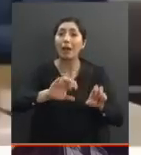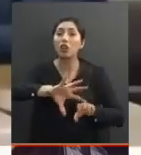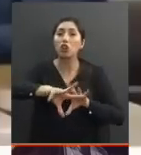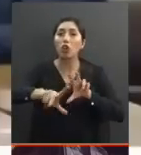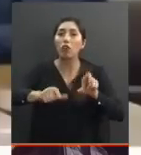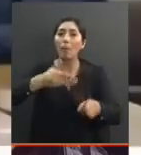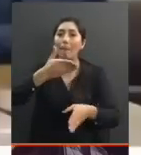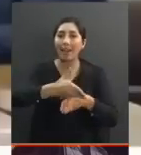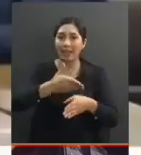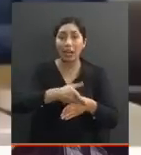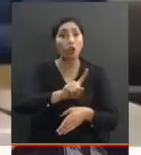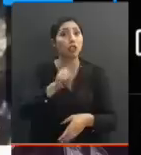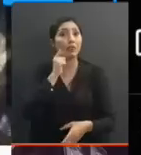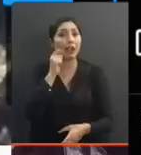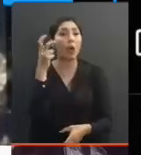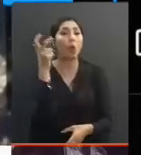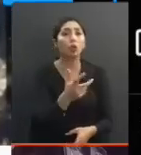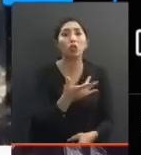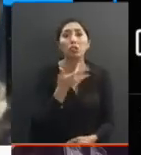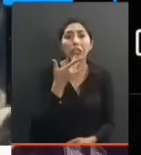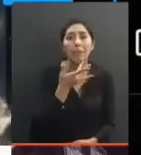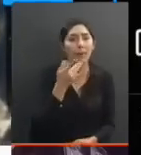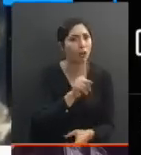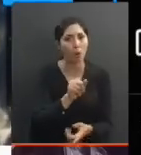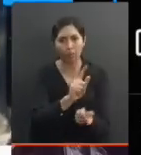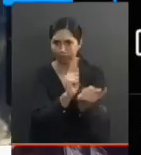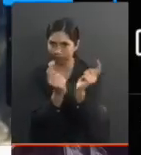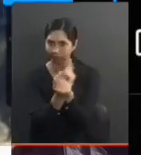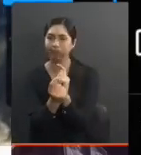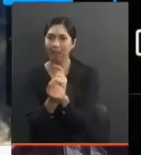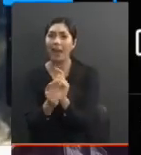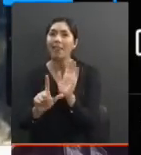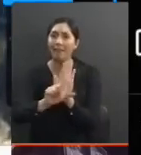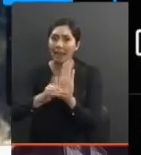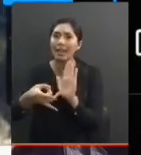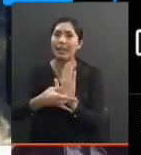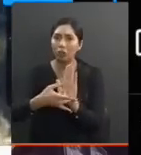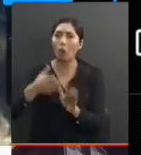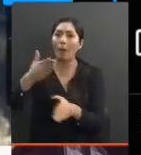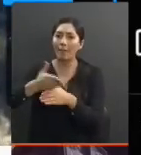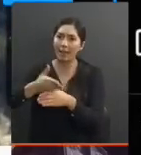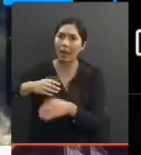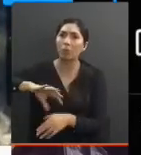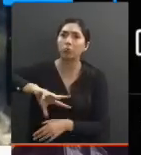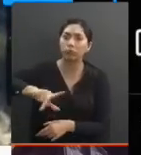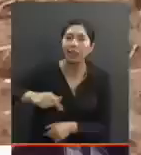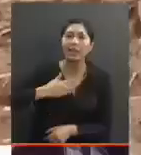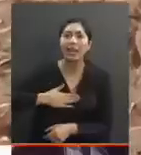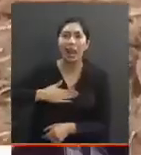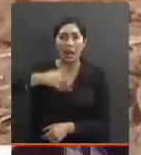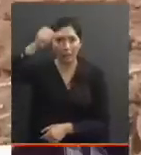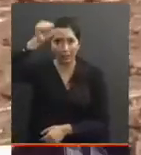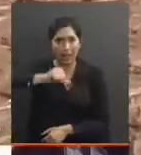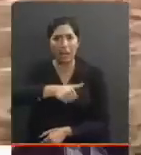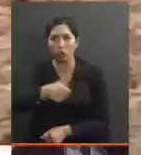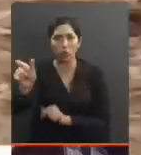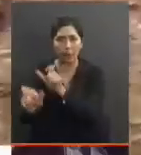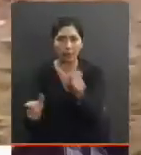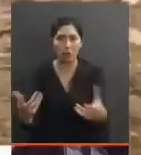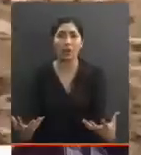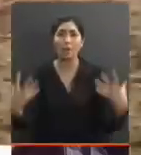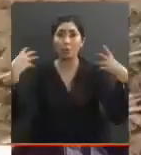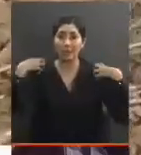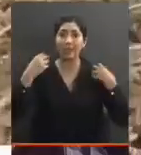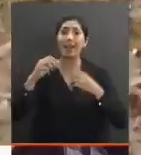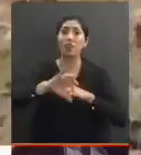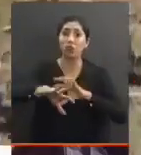hablaría de un hurto simple, sino que delito de sustracción de madera busca penalizar a todo quien esté implicado en el ilícito, además de